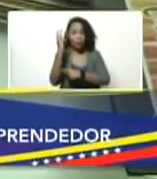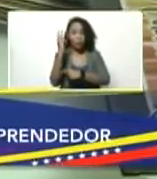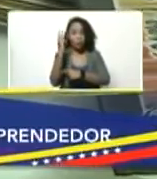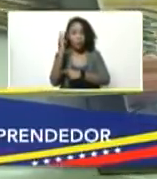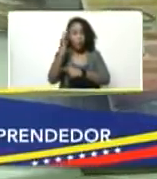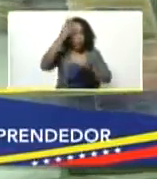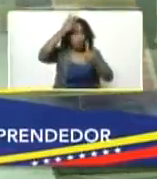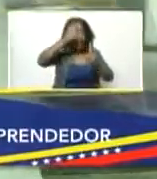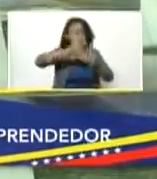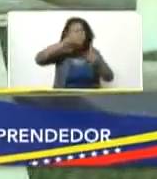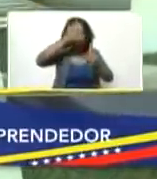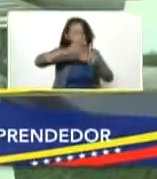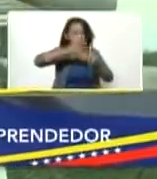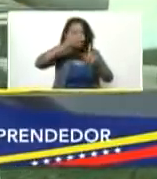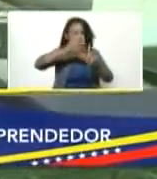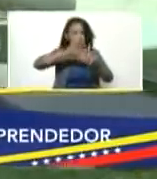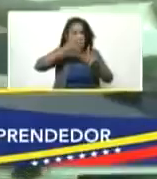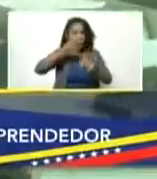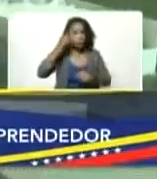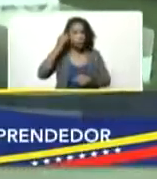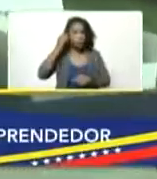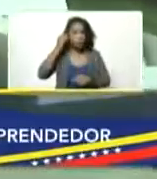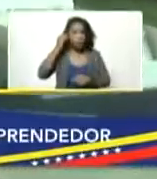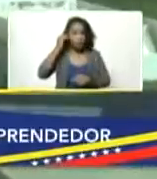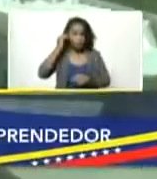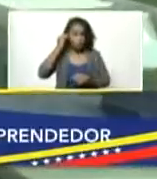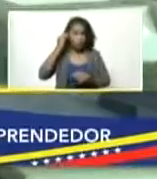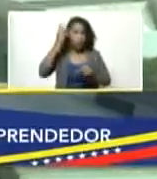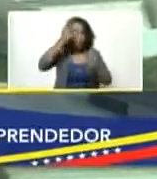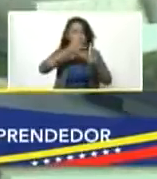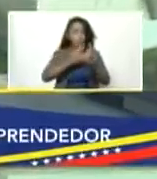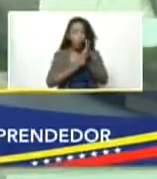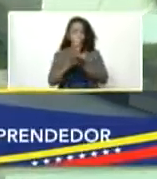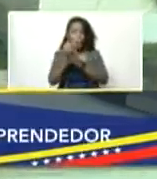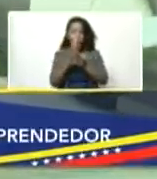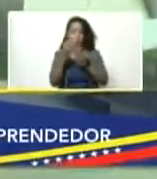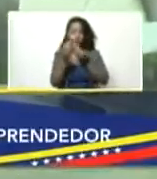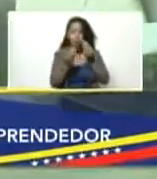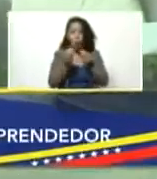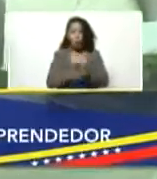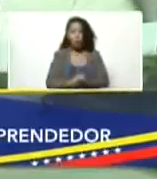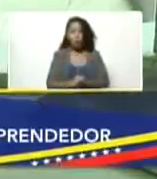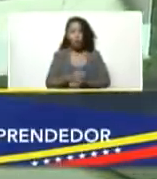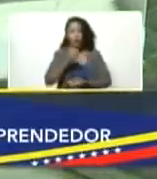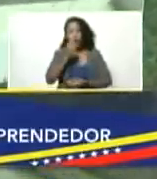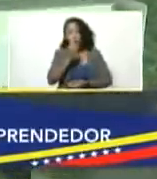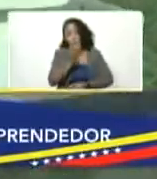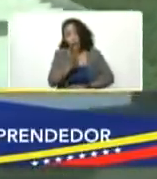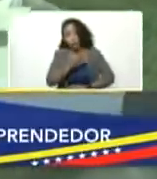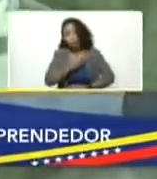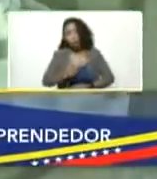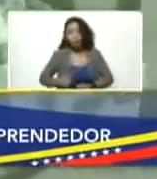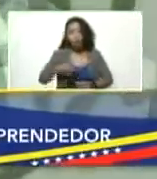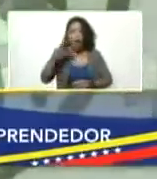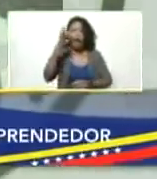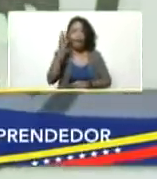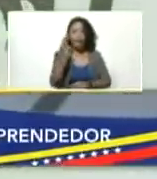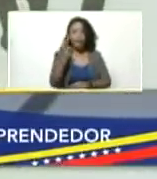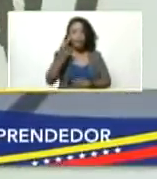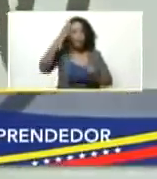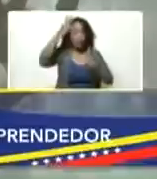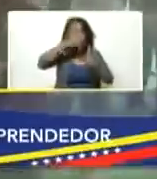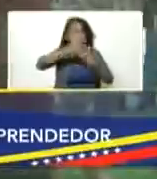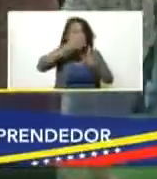Formación. De formación. La formación de los emprendedores, Ricardo. Bueno, presidente, la F de formación es un